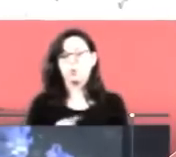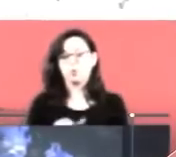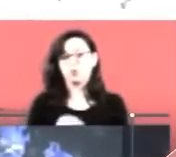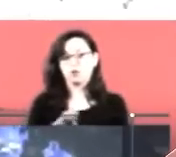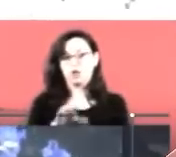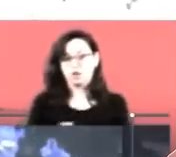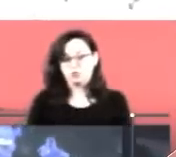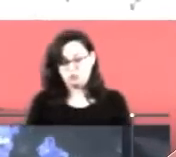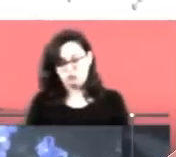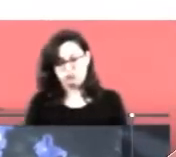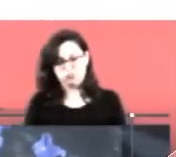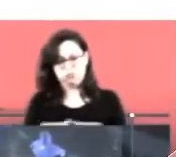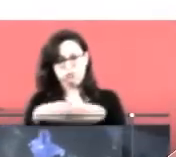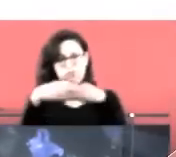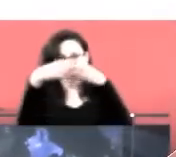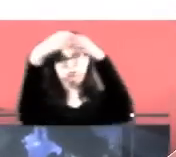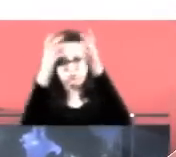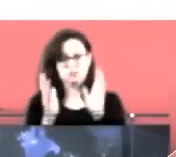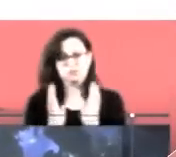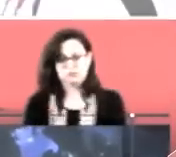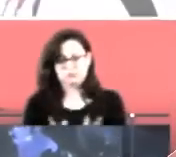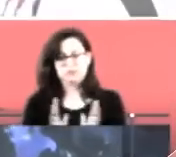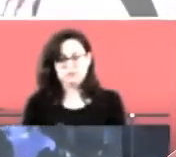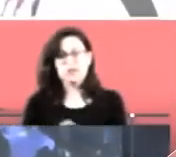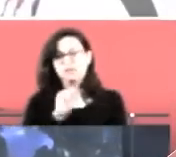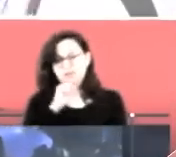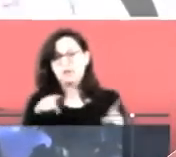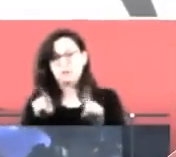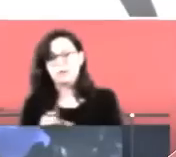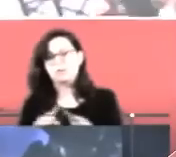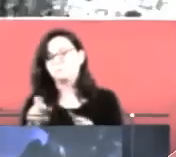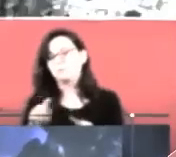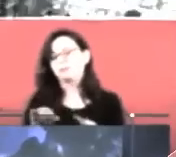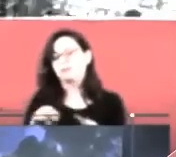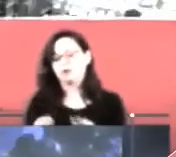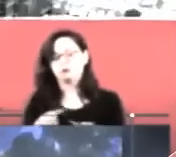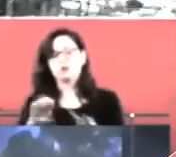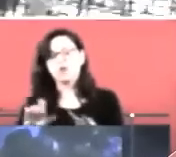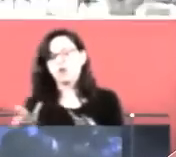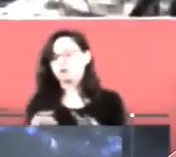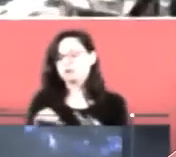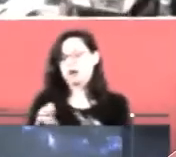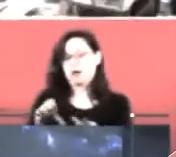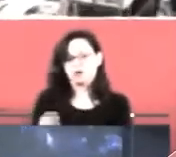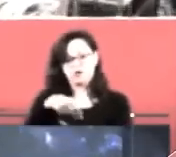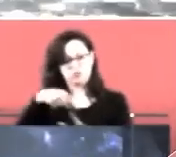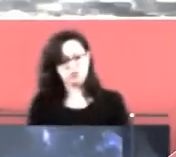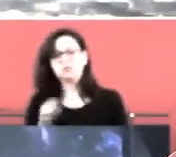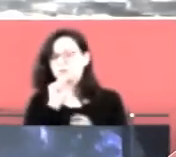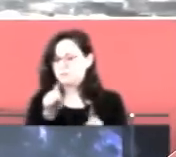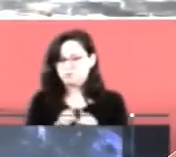calcular lo que vas a invertir, cuándo lo vas a recuperar, cuál es tu ganancia y en qué tiempo.